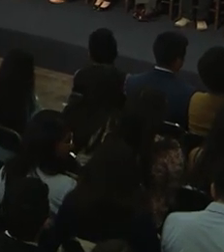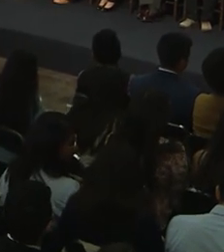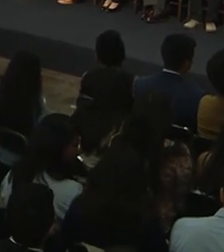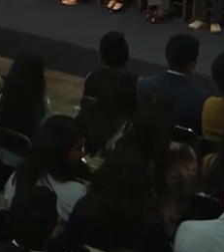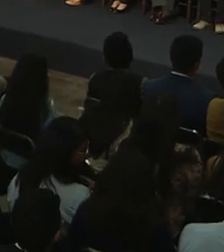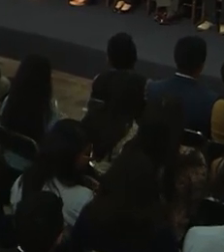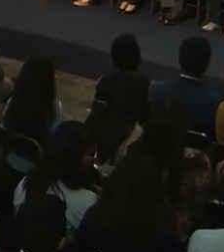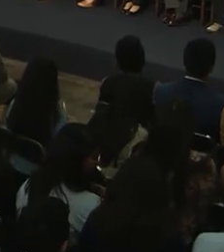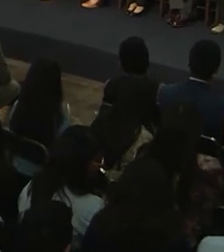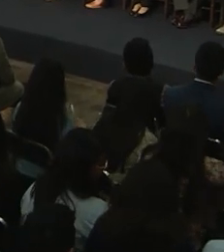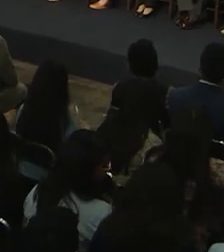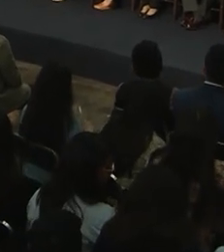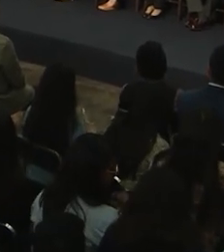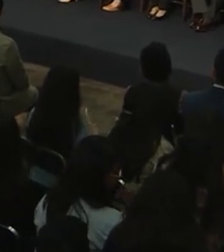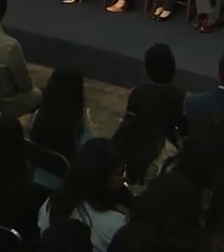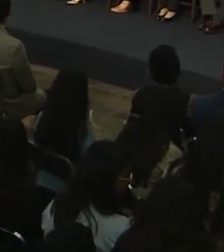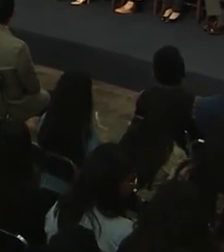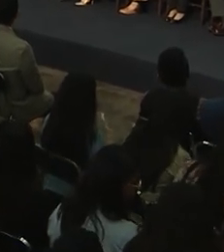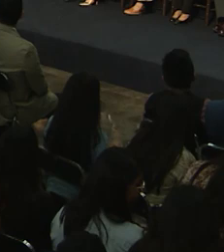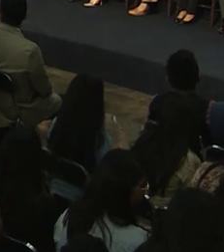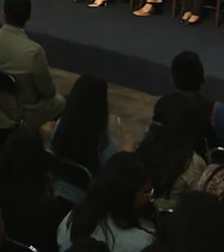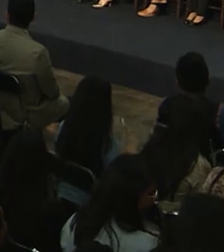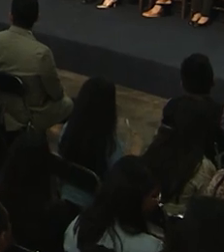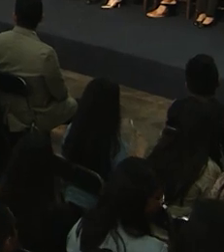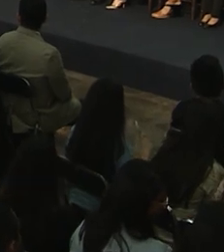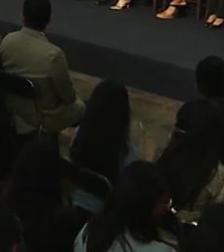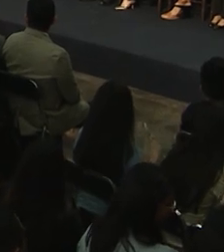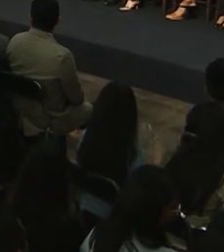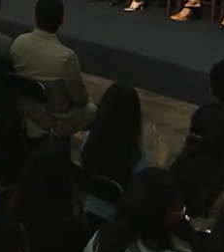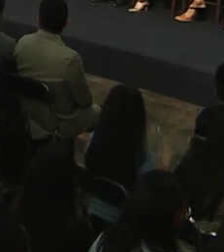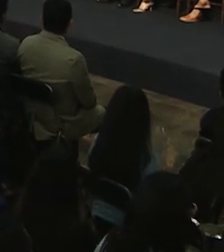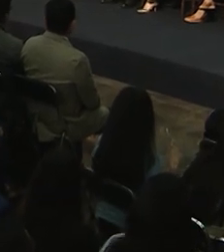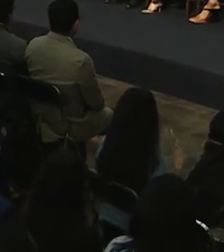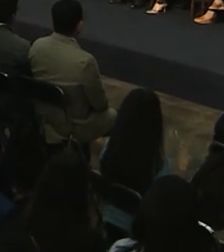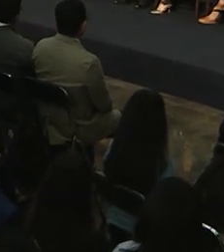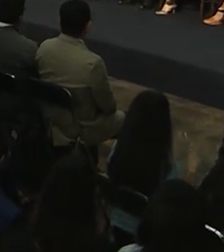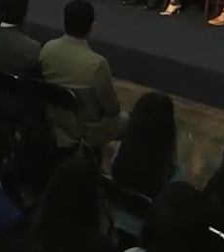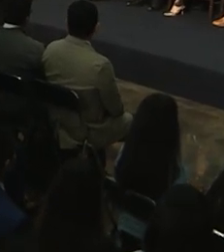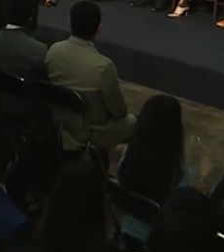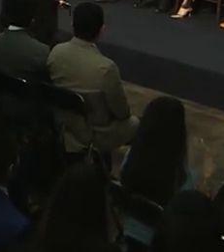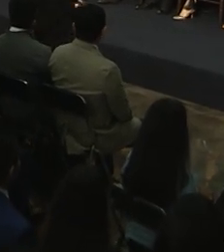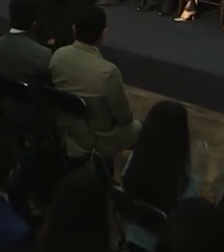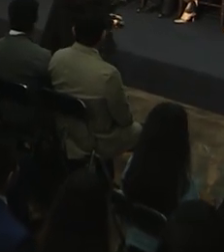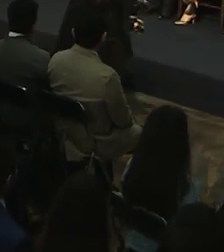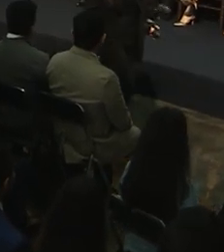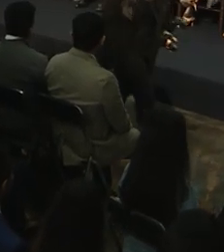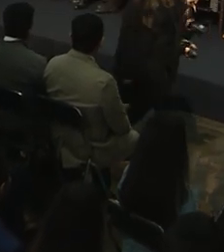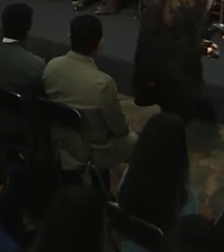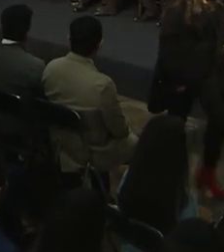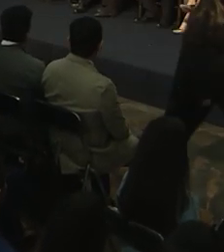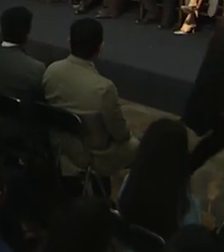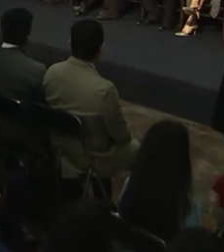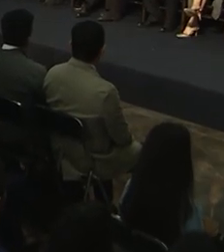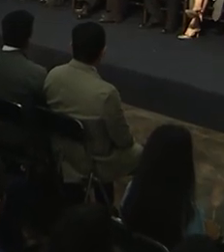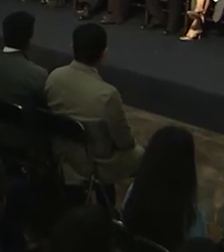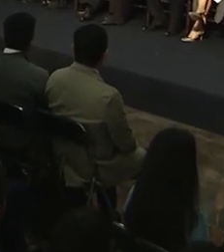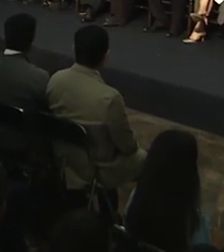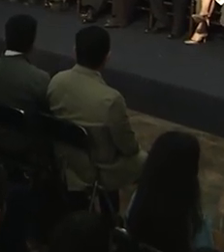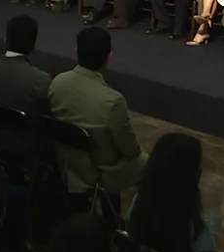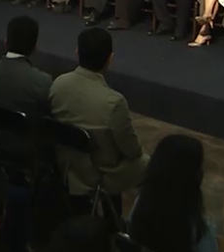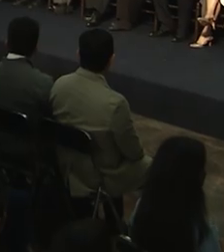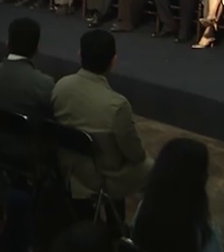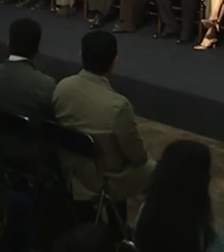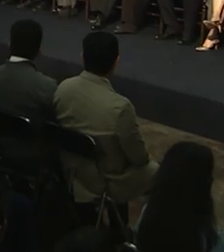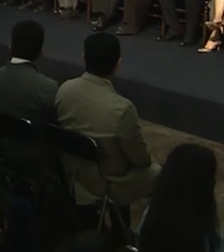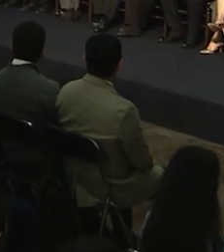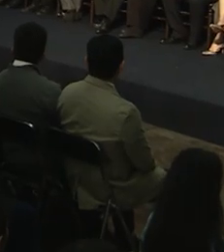muy buenos días la universidad nacional autonoma de mexico se honra con la